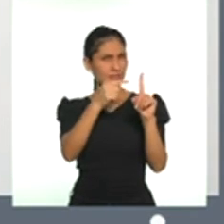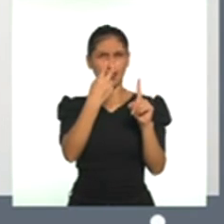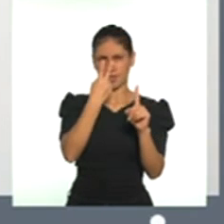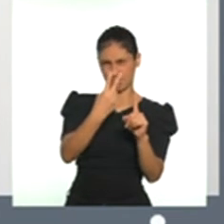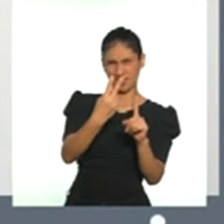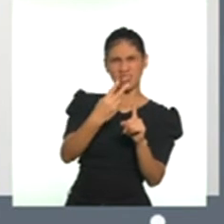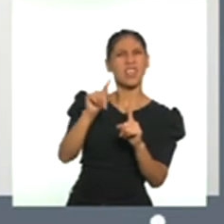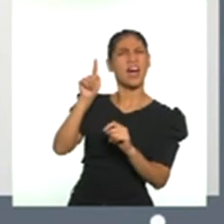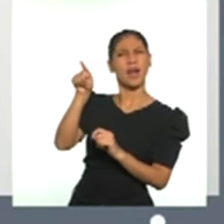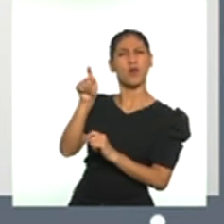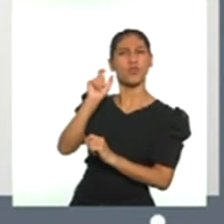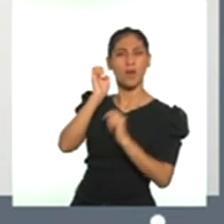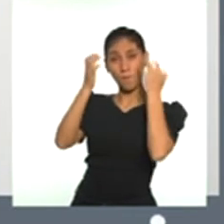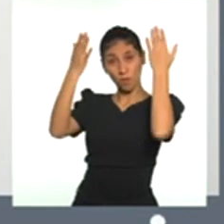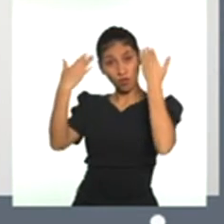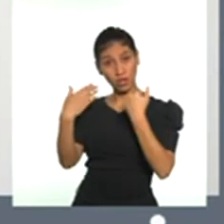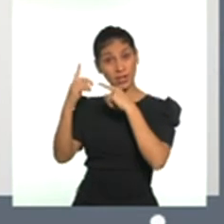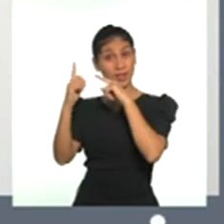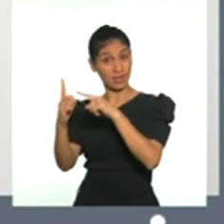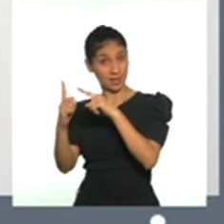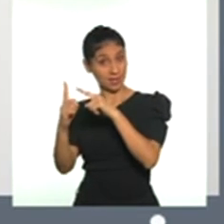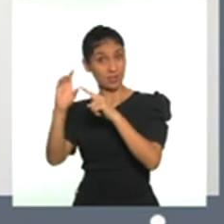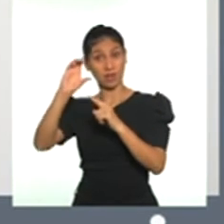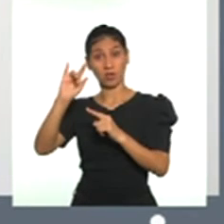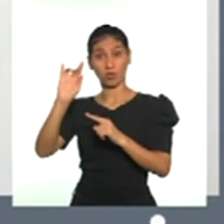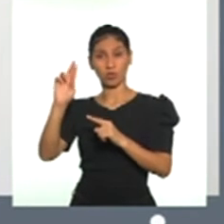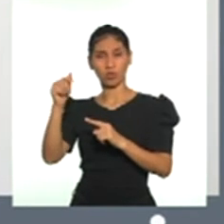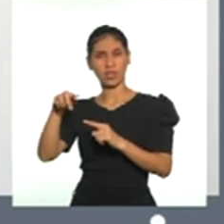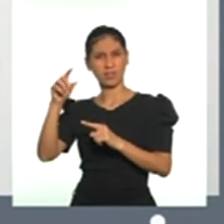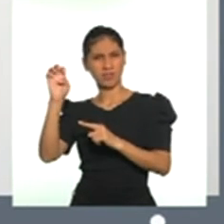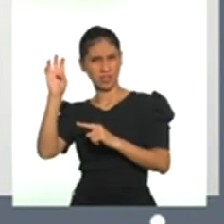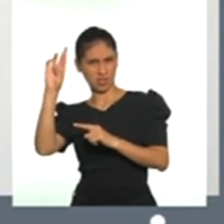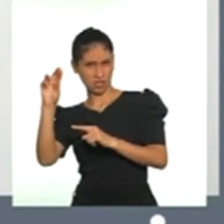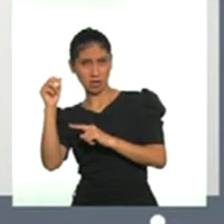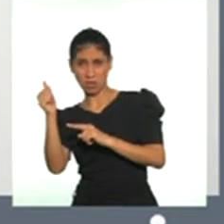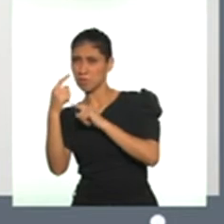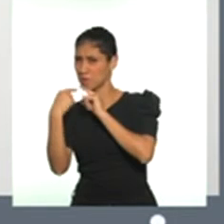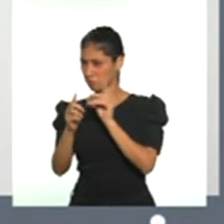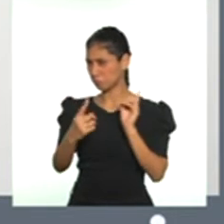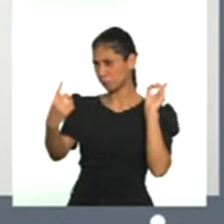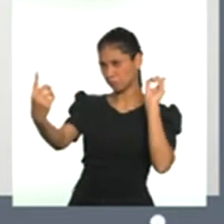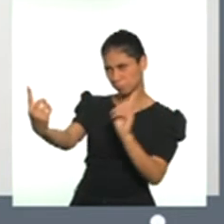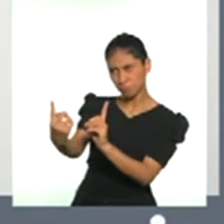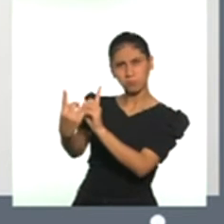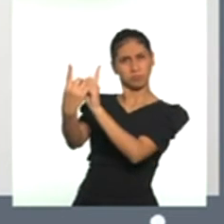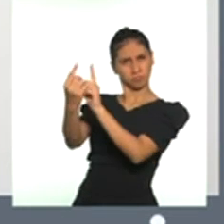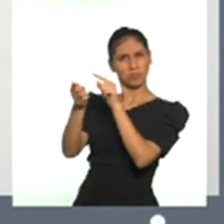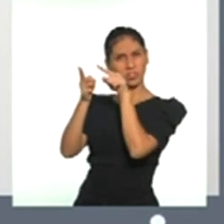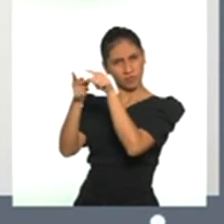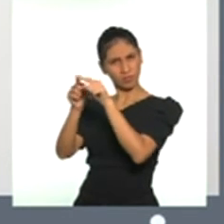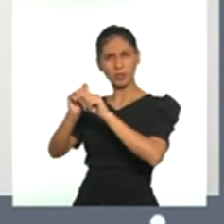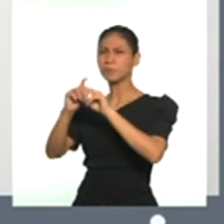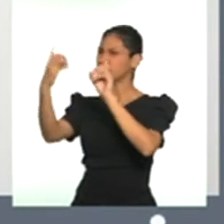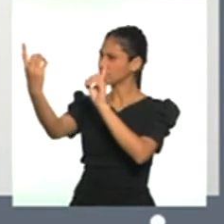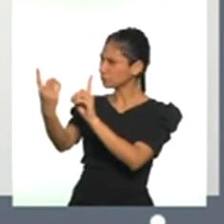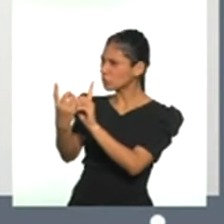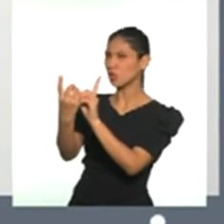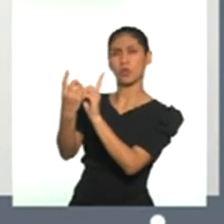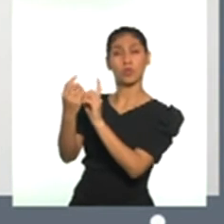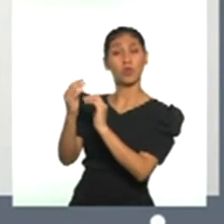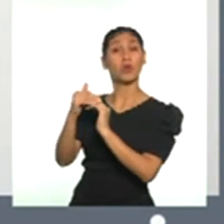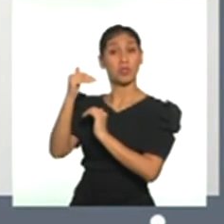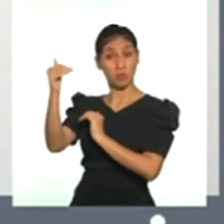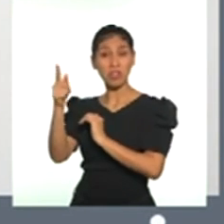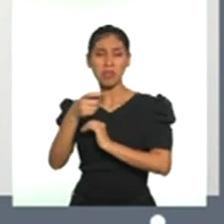curandera en la falda del cerro Acuchimay. Fue a verla. Increíblemente, después